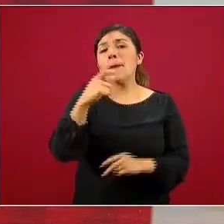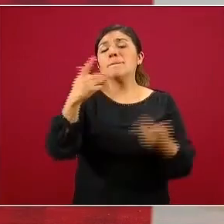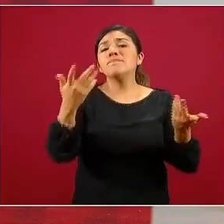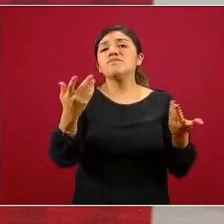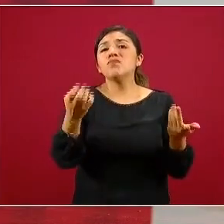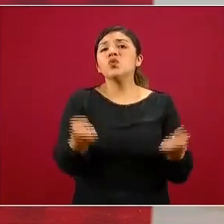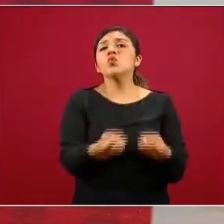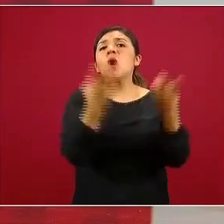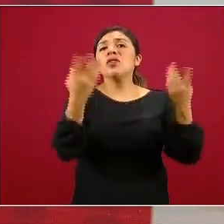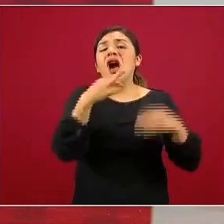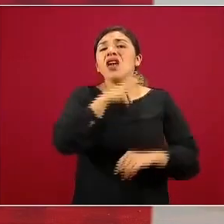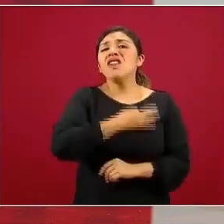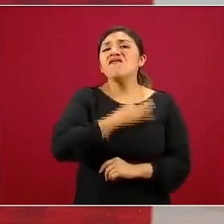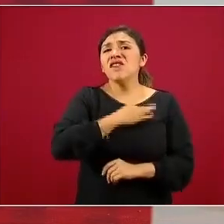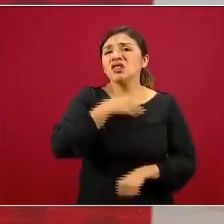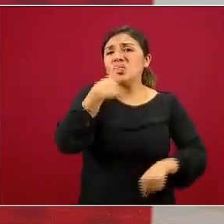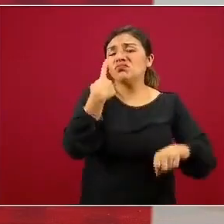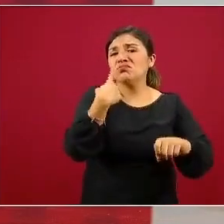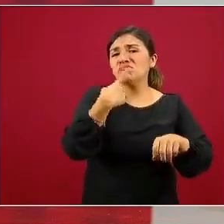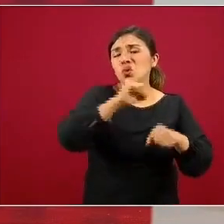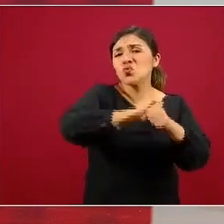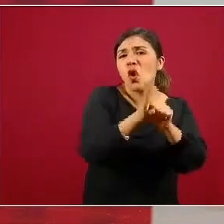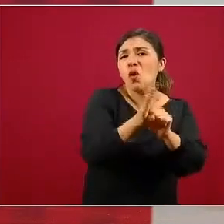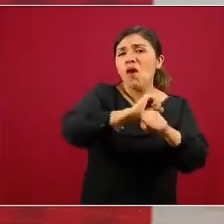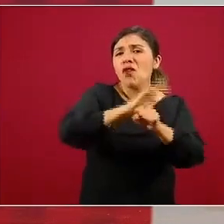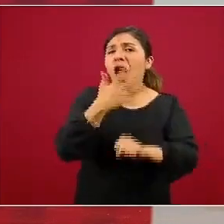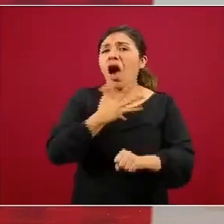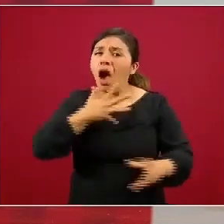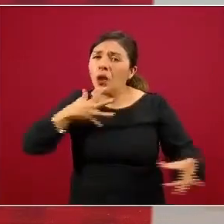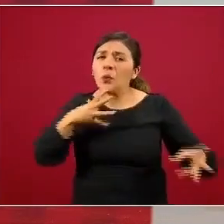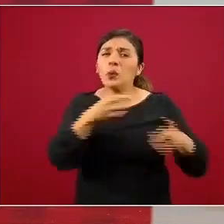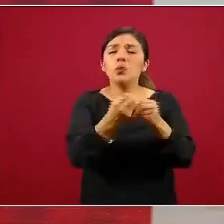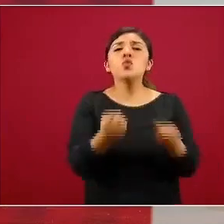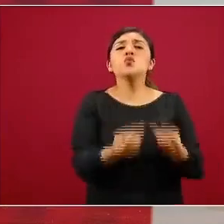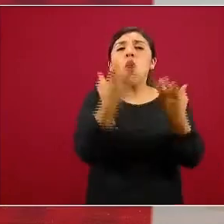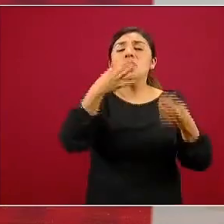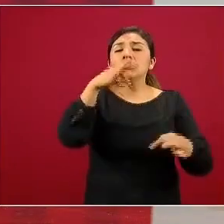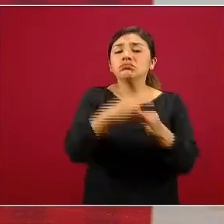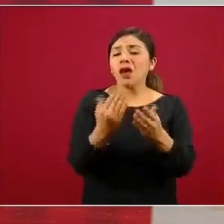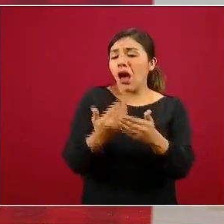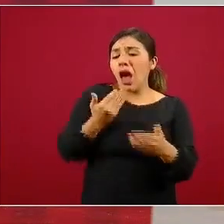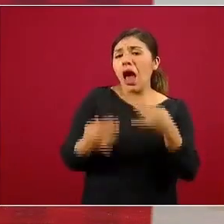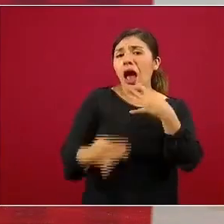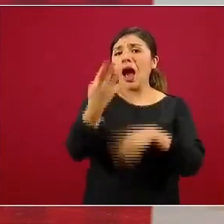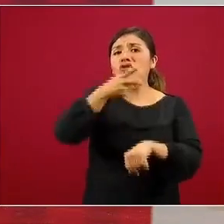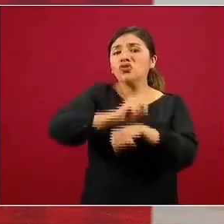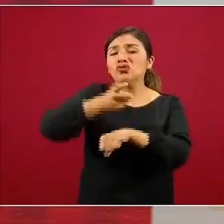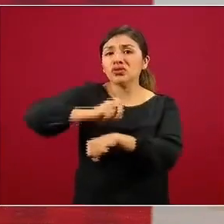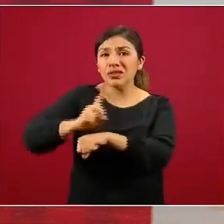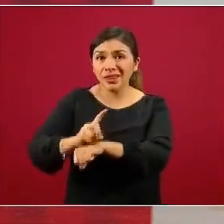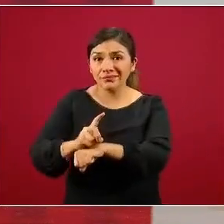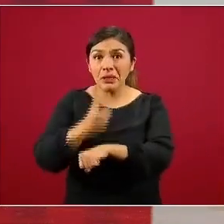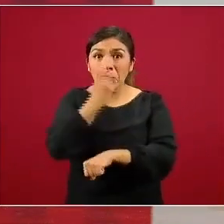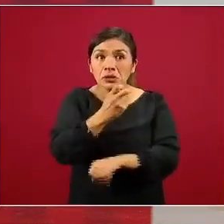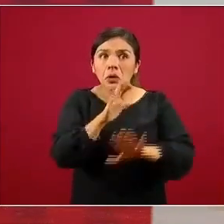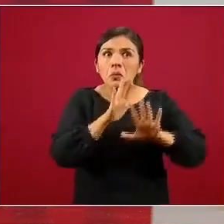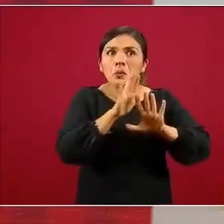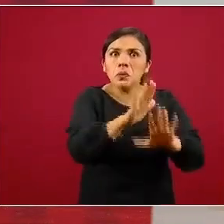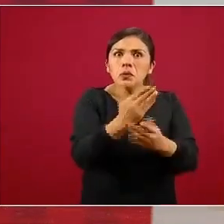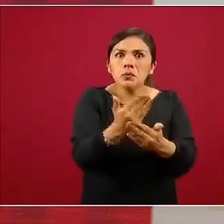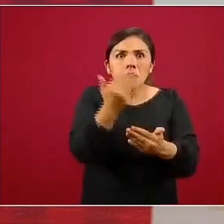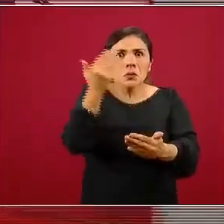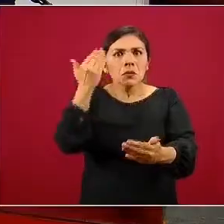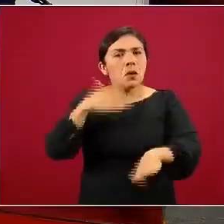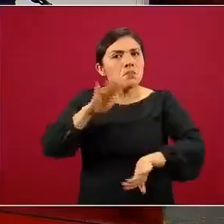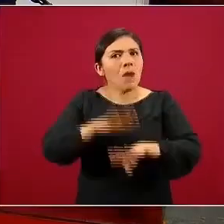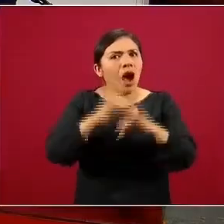las infecciones COVID, de la enfermedad COVID registrada en los últimos 14 días. Y esto se ha mantenido así de